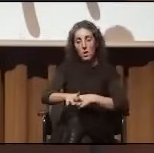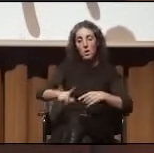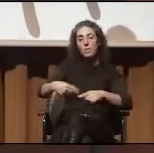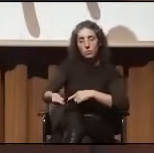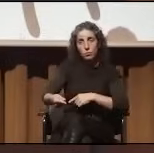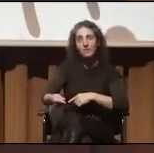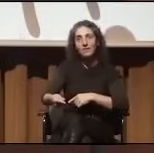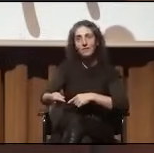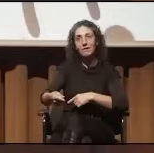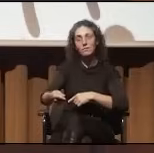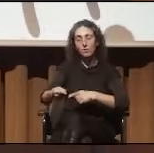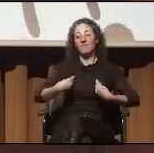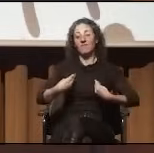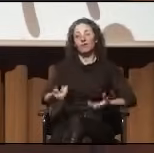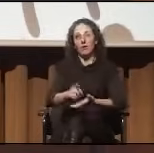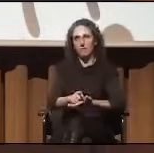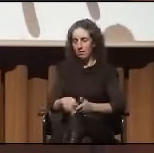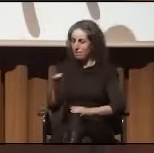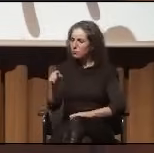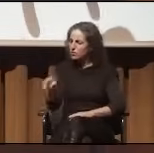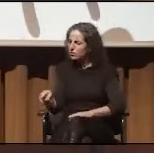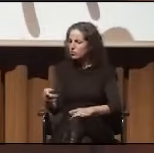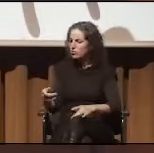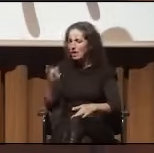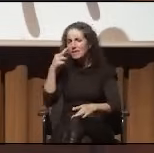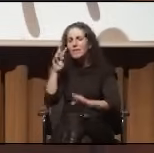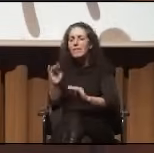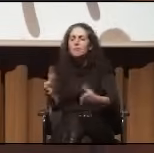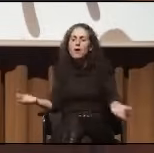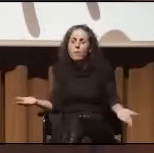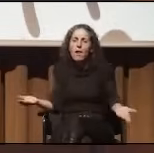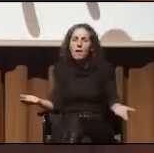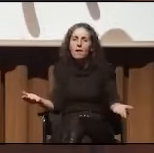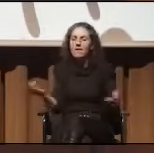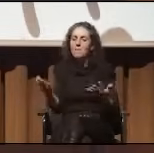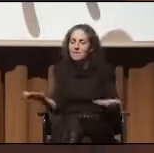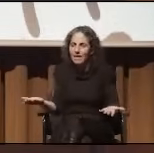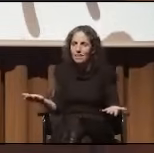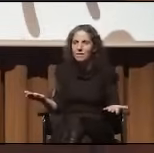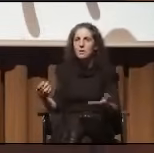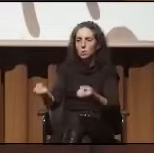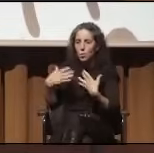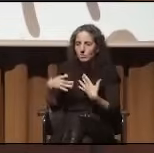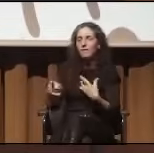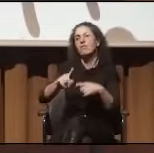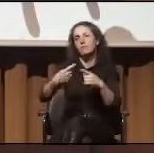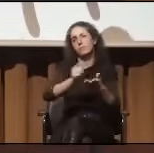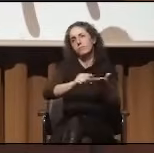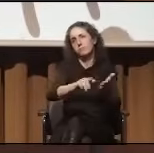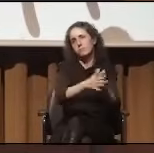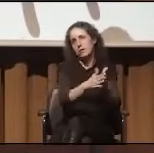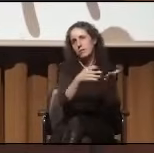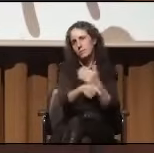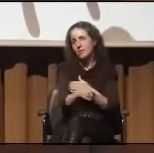y dónde has estado, qué has visto. Eso lo publica Pim van Lommel, es su experiencia. Yo soy amigo suyo, hemos estado juntos y él tiene una anécdota